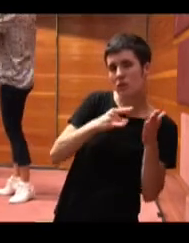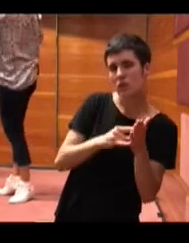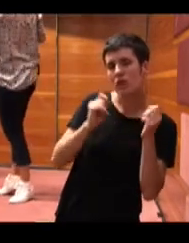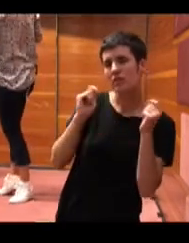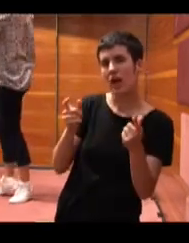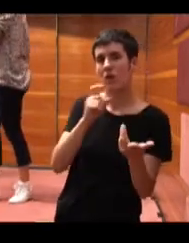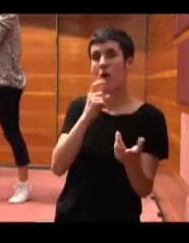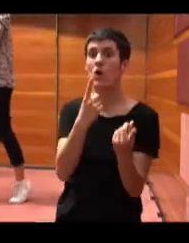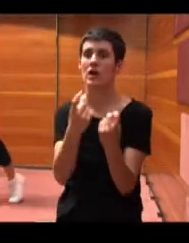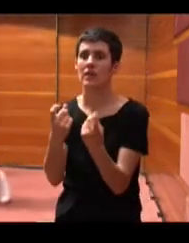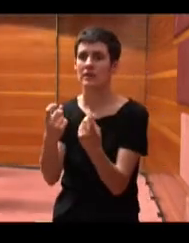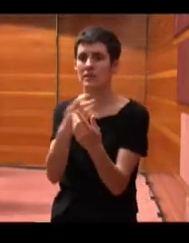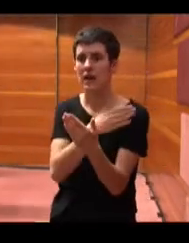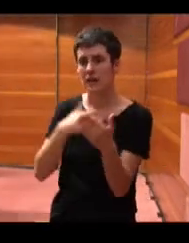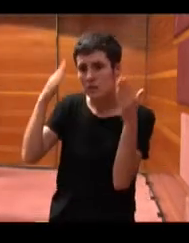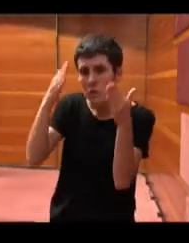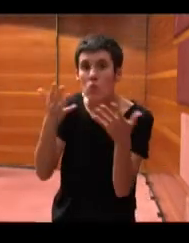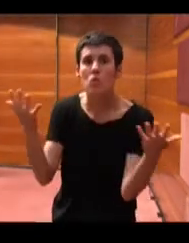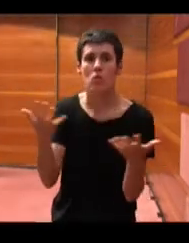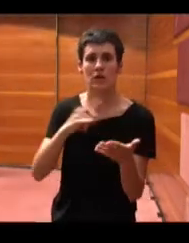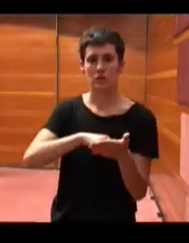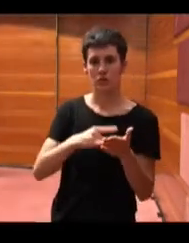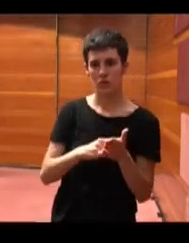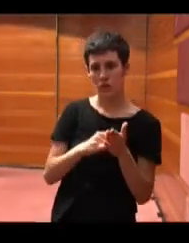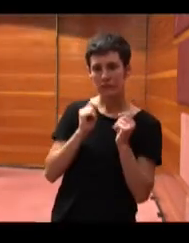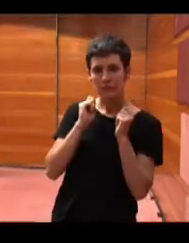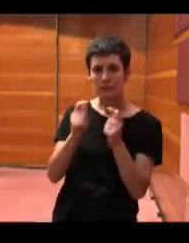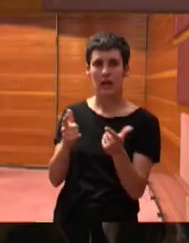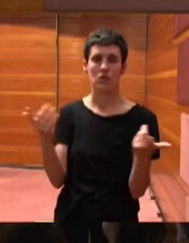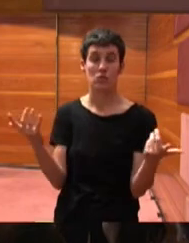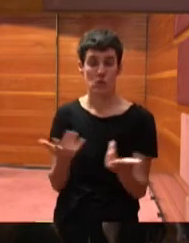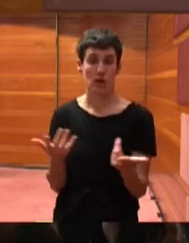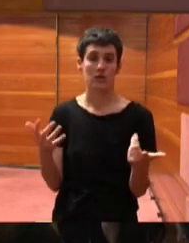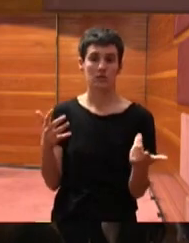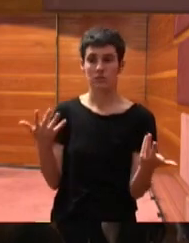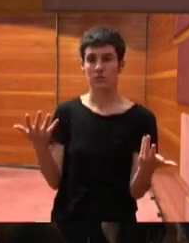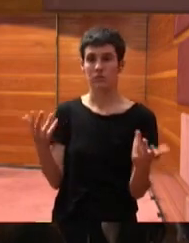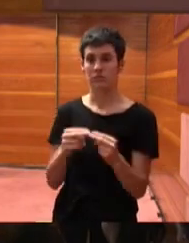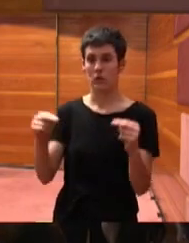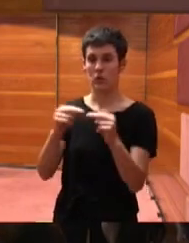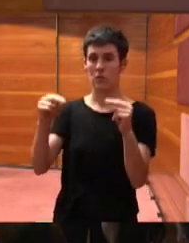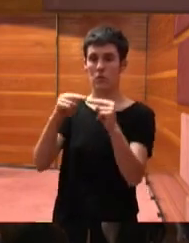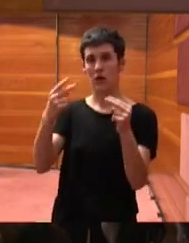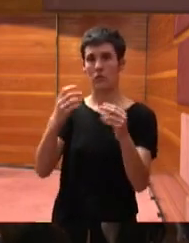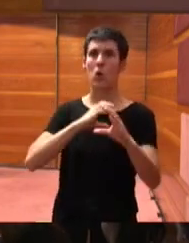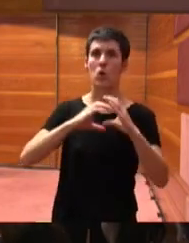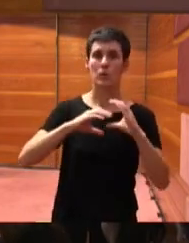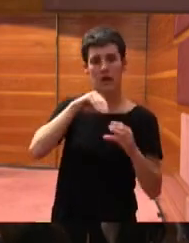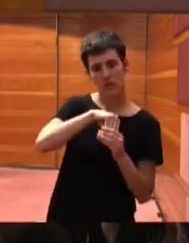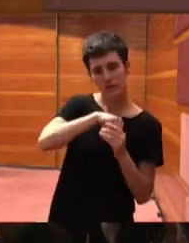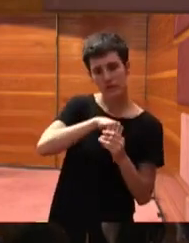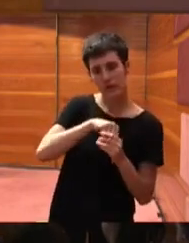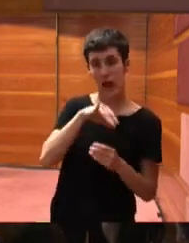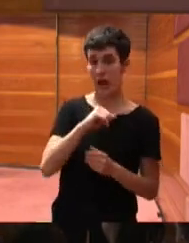ellas exactamente, ¿vale? ¿Qué solución estoy dando y dónde está? ¿En cuál me encajo? En la comunicación interna